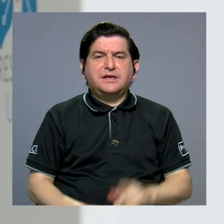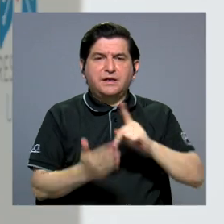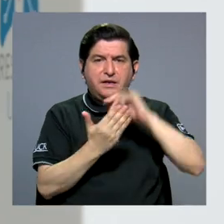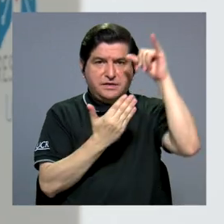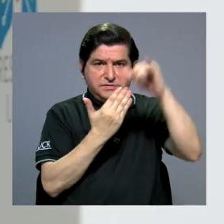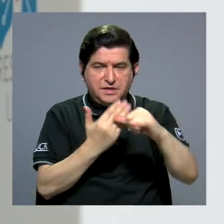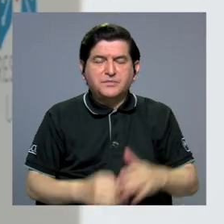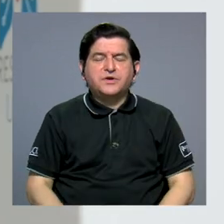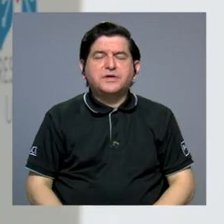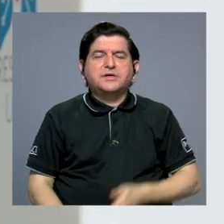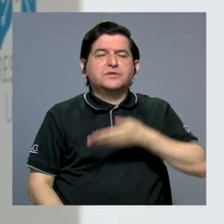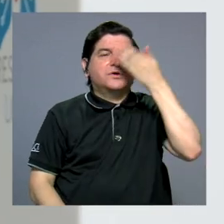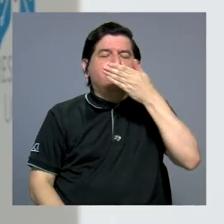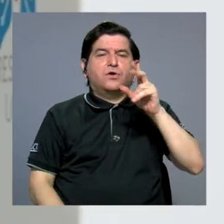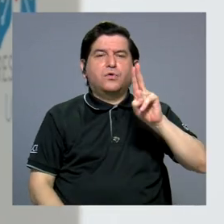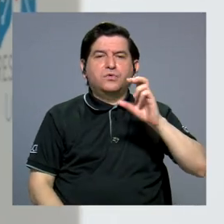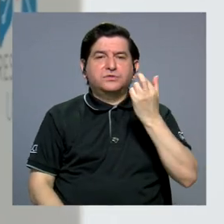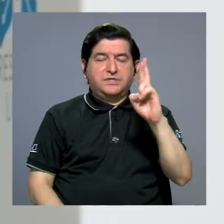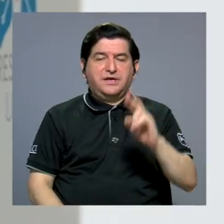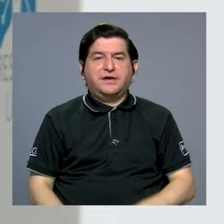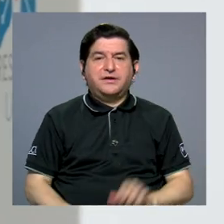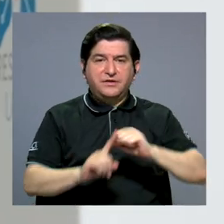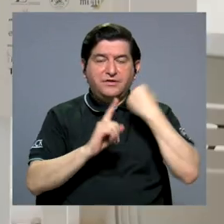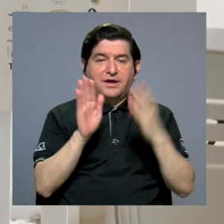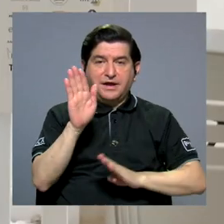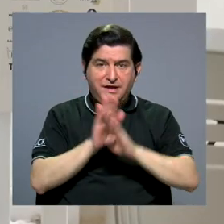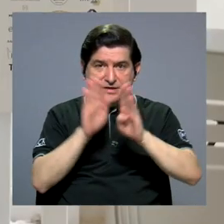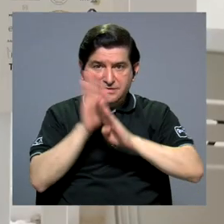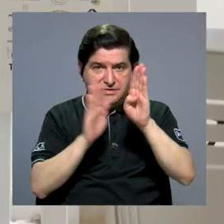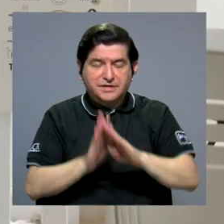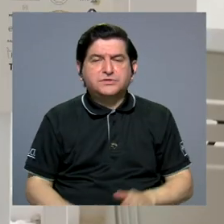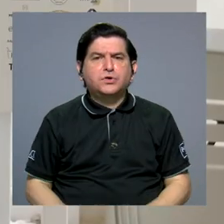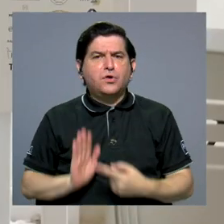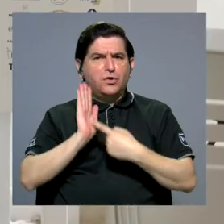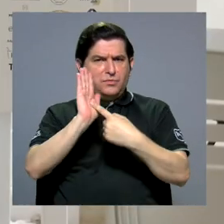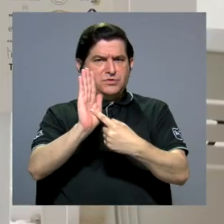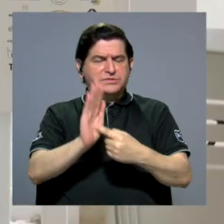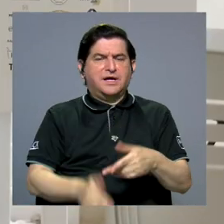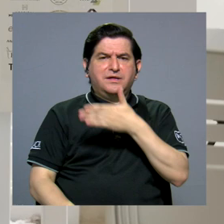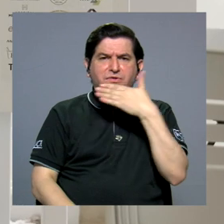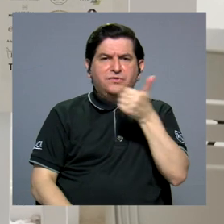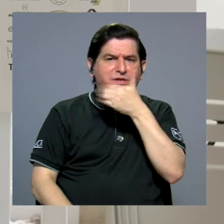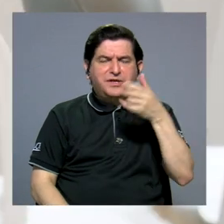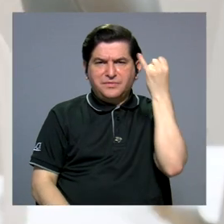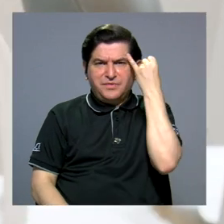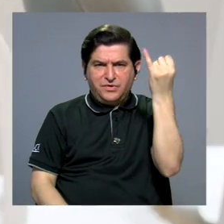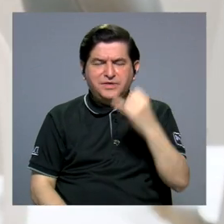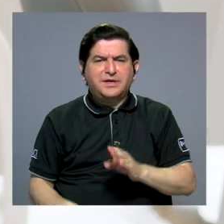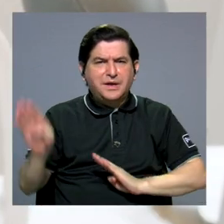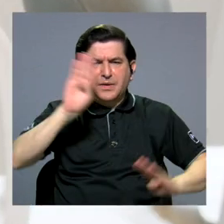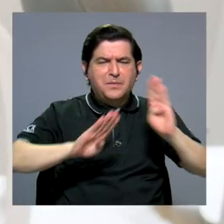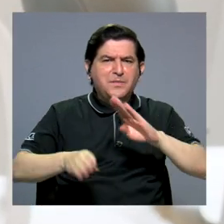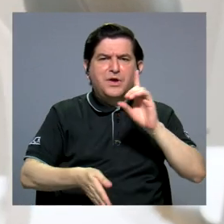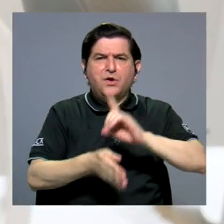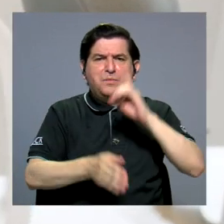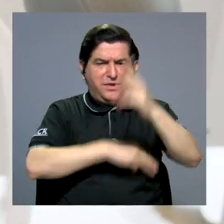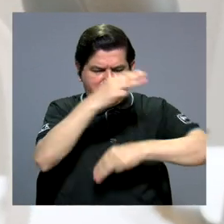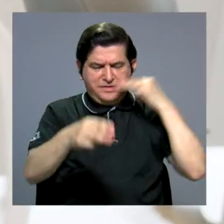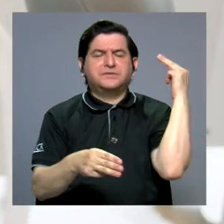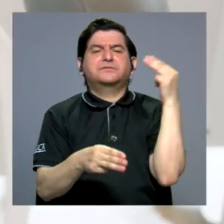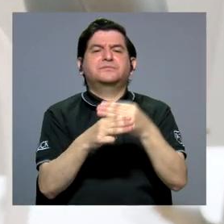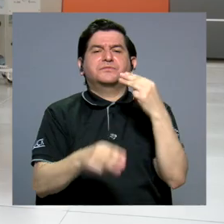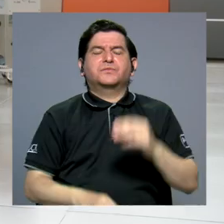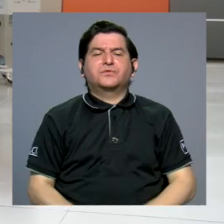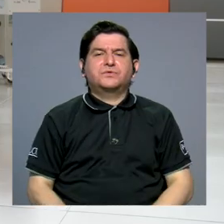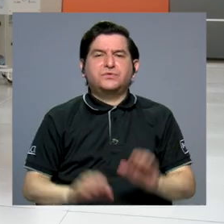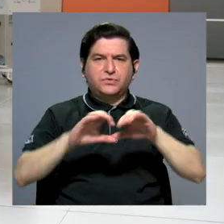llevó al proyecto Respira UCR a un punto de desarrollo que fue destacado entre las mejores iniciativas biomédicas a nivel